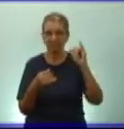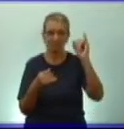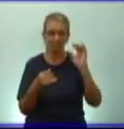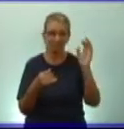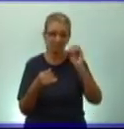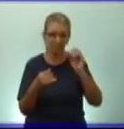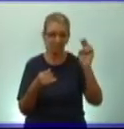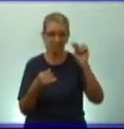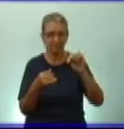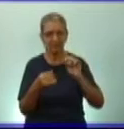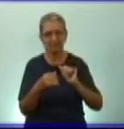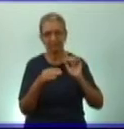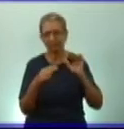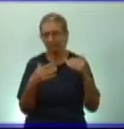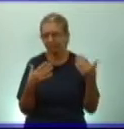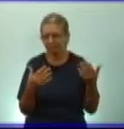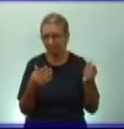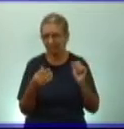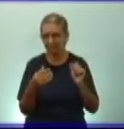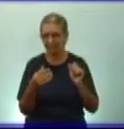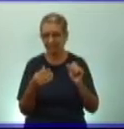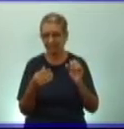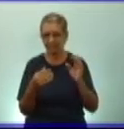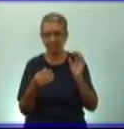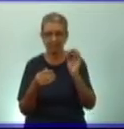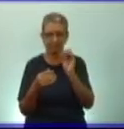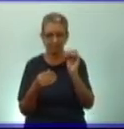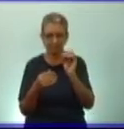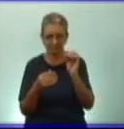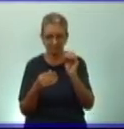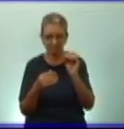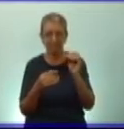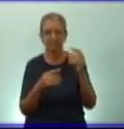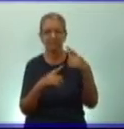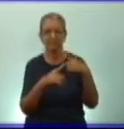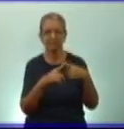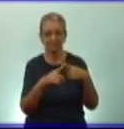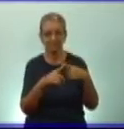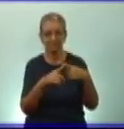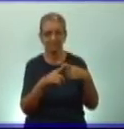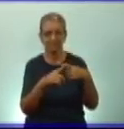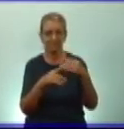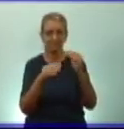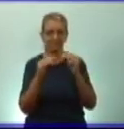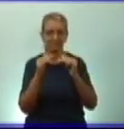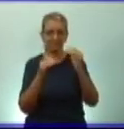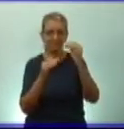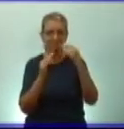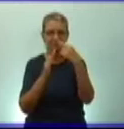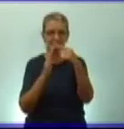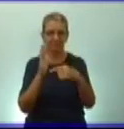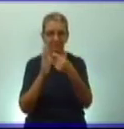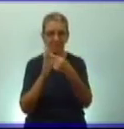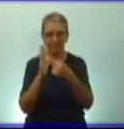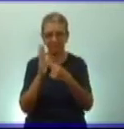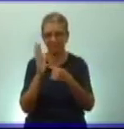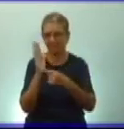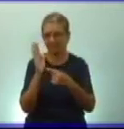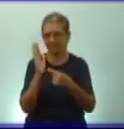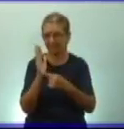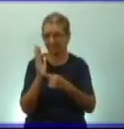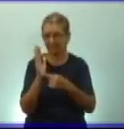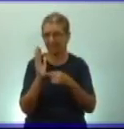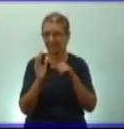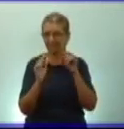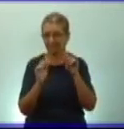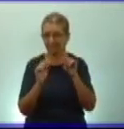mismo, ¿verdad? Y habíamos visto que el oxígeno en los óxidos, y era una de las reglas de que vimos para la determinación de los números de